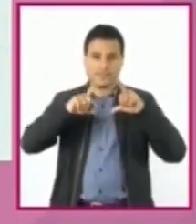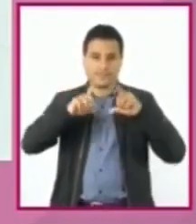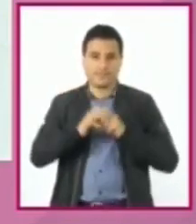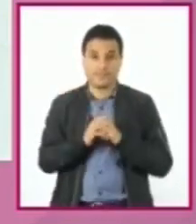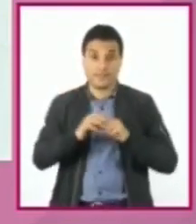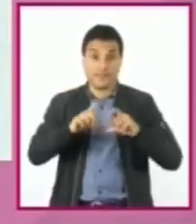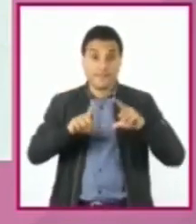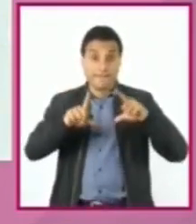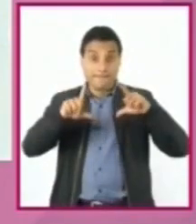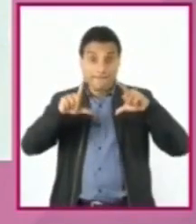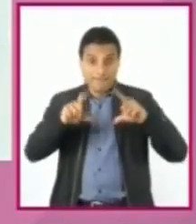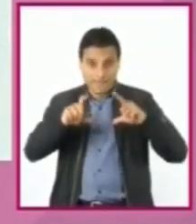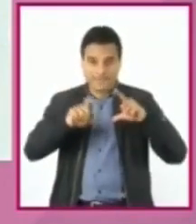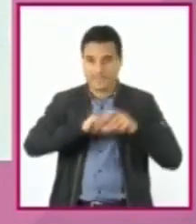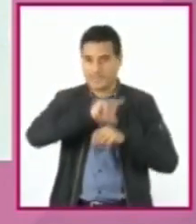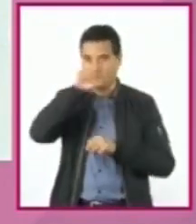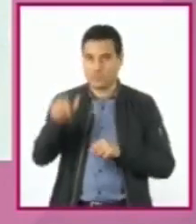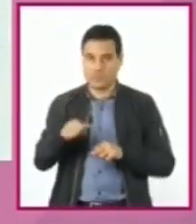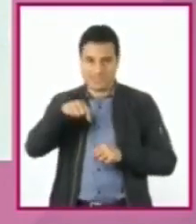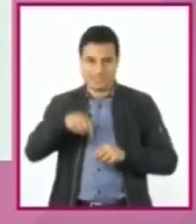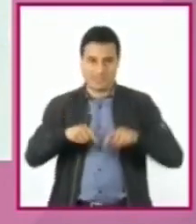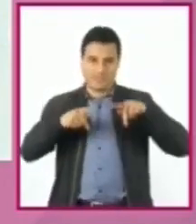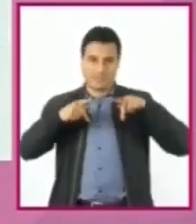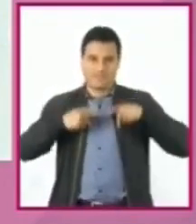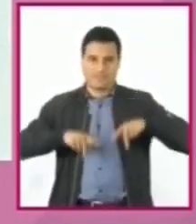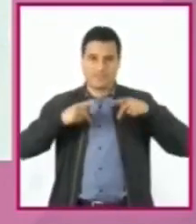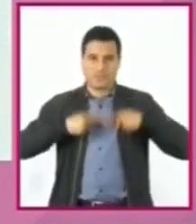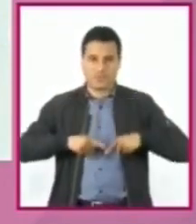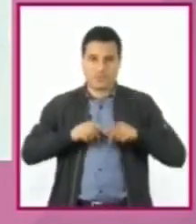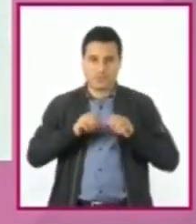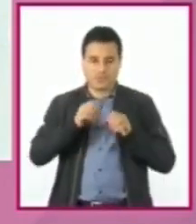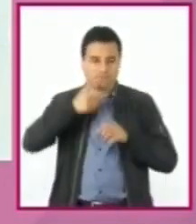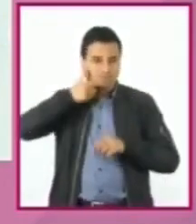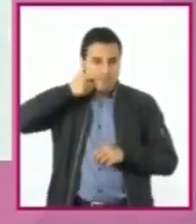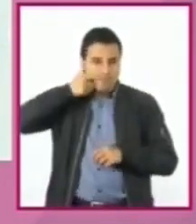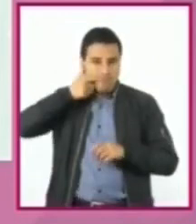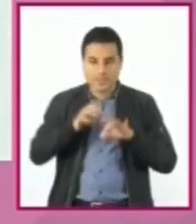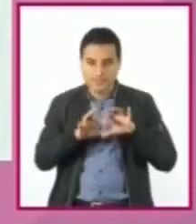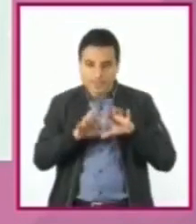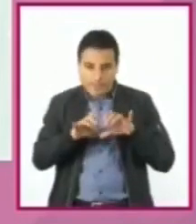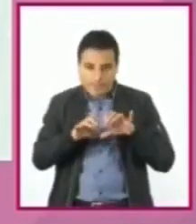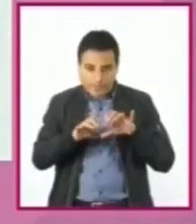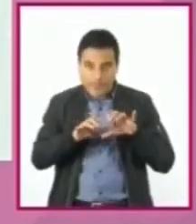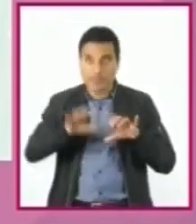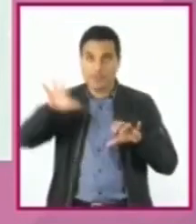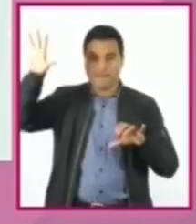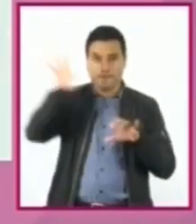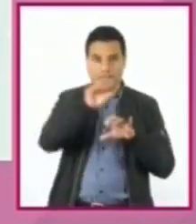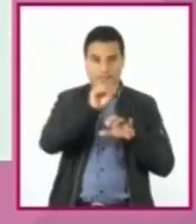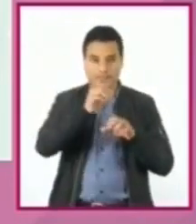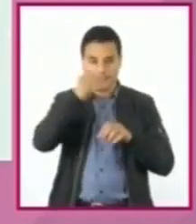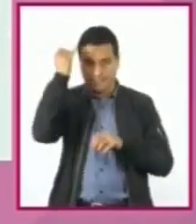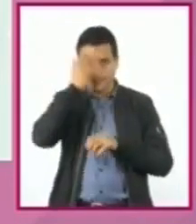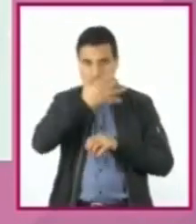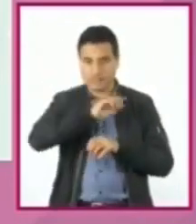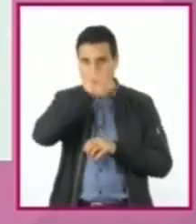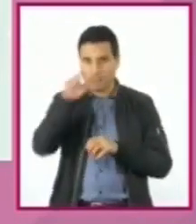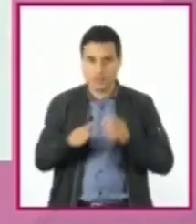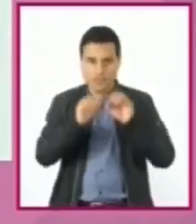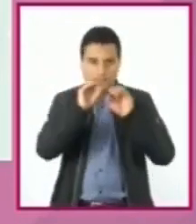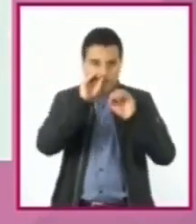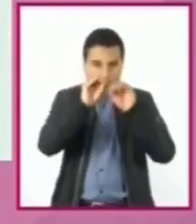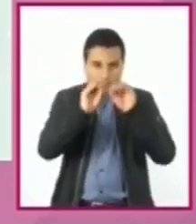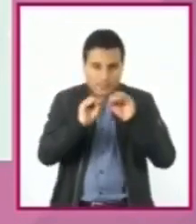son enviados a una estación en tierra, donde se procesan y convierten en imágenes de alta resolución,